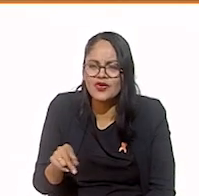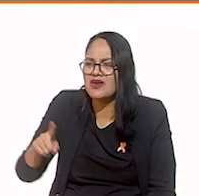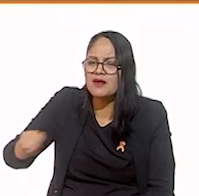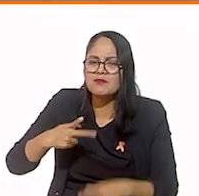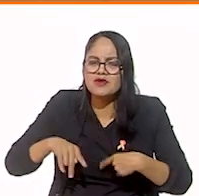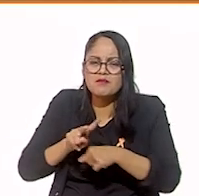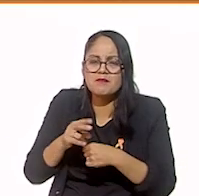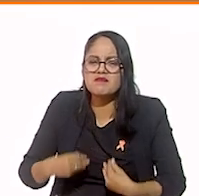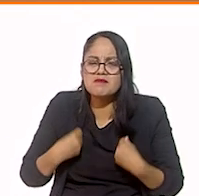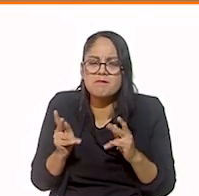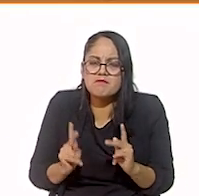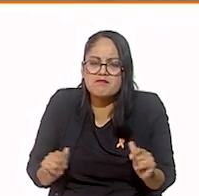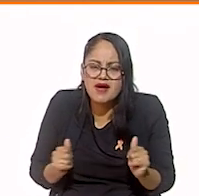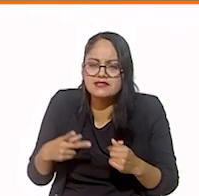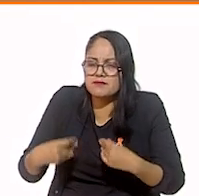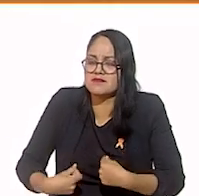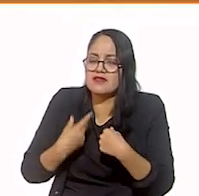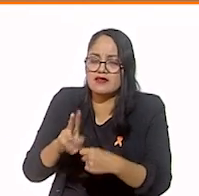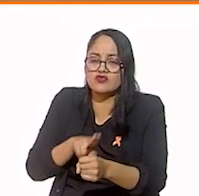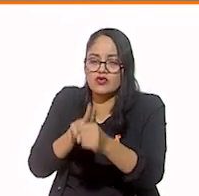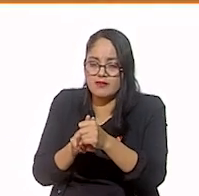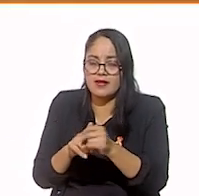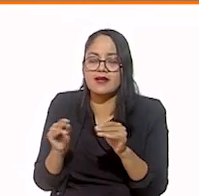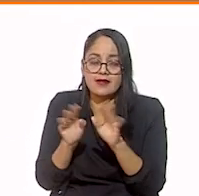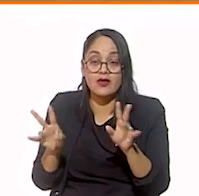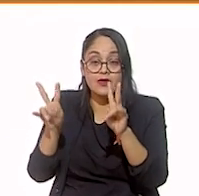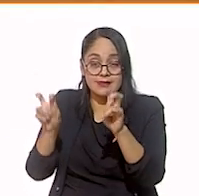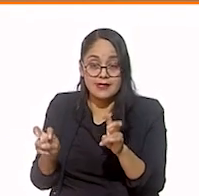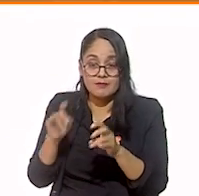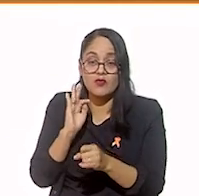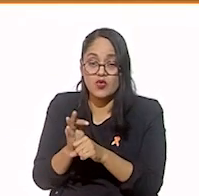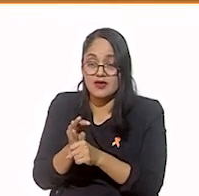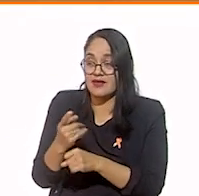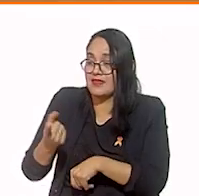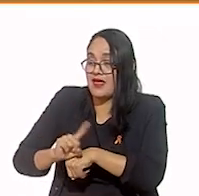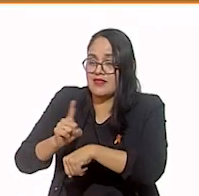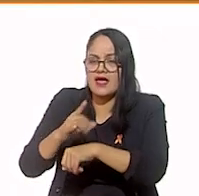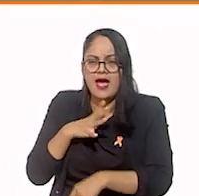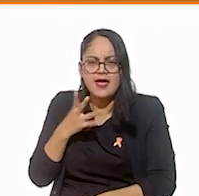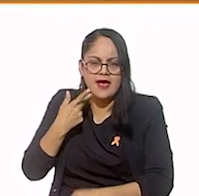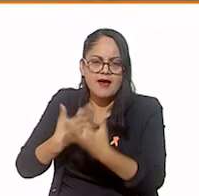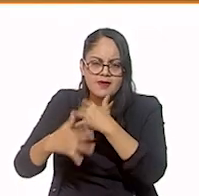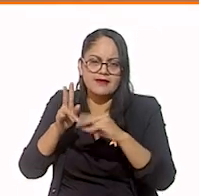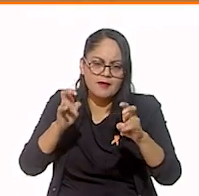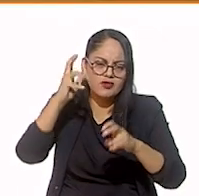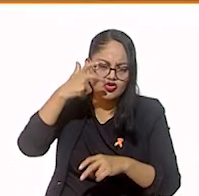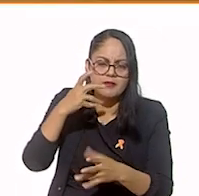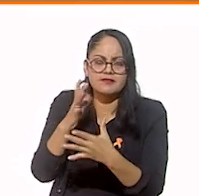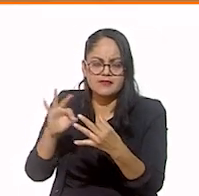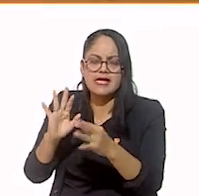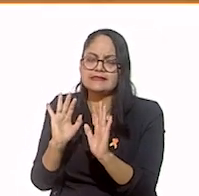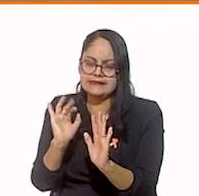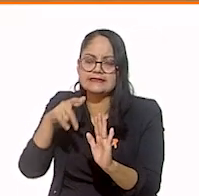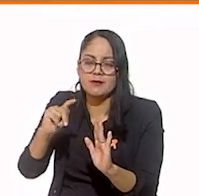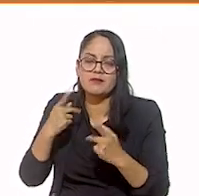paz, tratando de llevar una vida normal. Evidentemente es un tema que está en la calle, en la cotidiana, no te voy a decir que no es un tema que no se hable, pero la gente ha